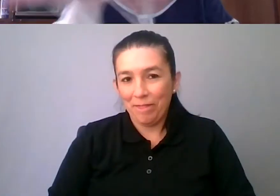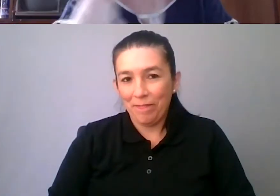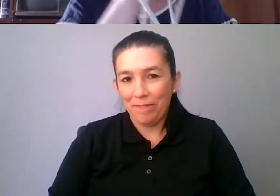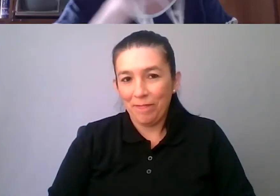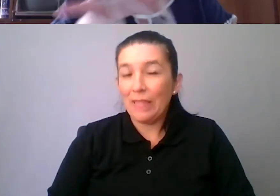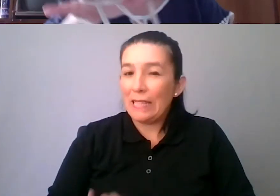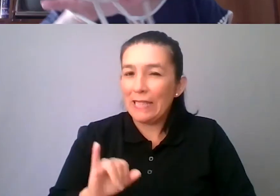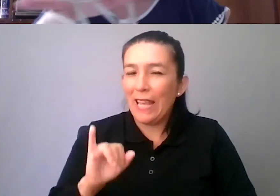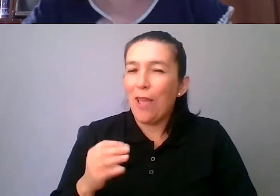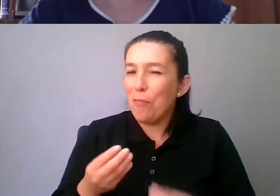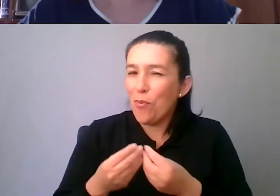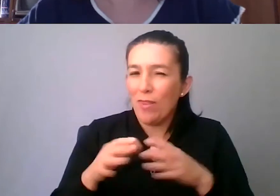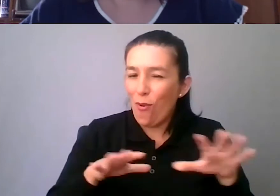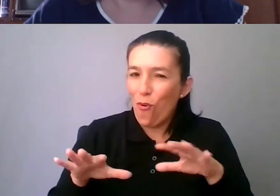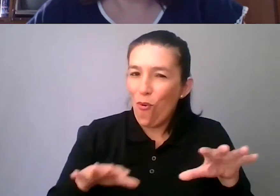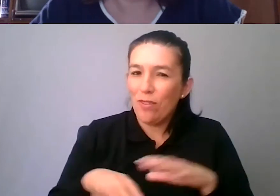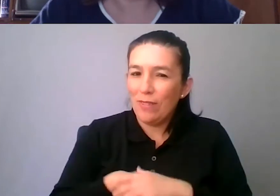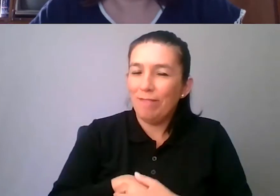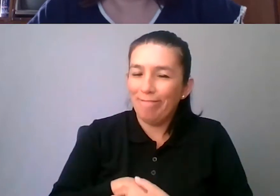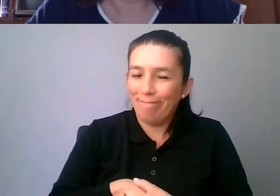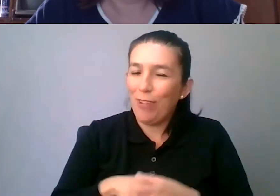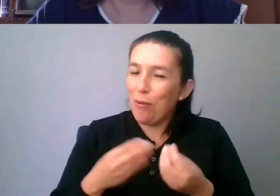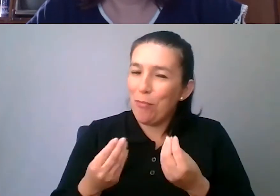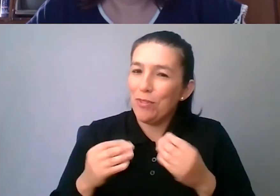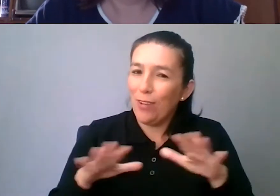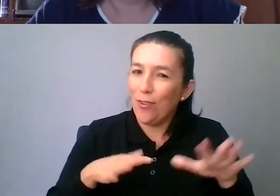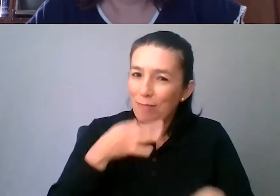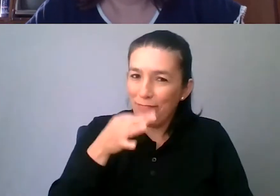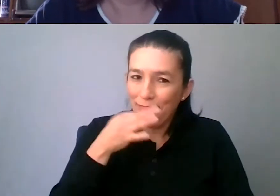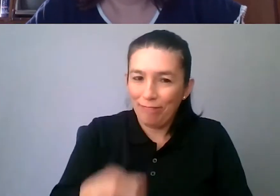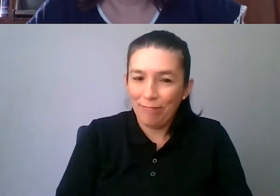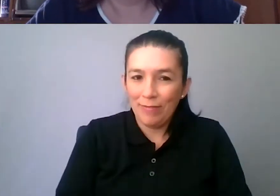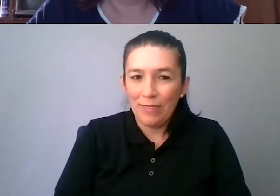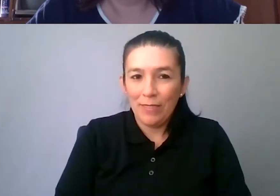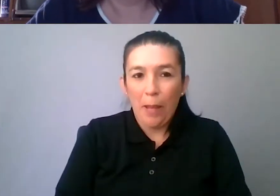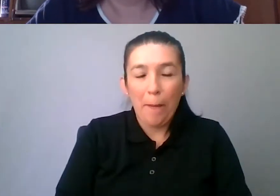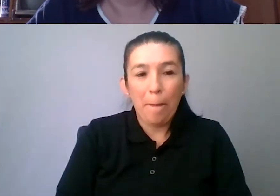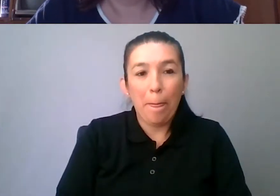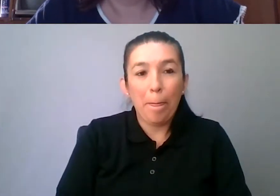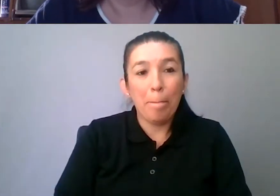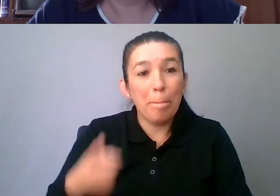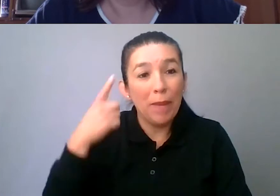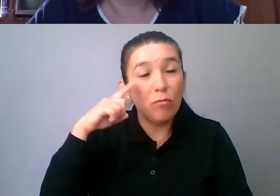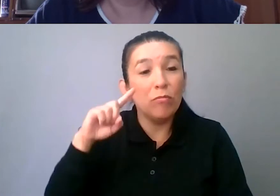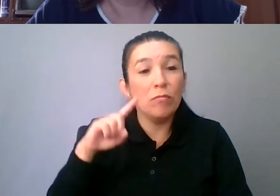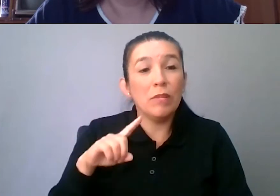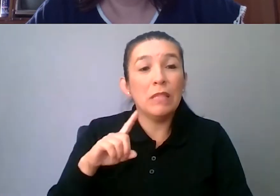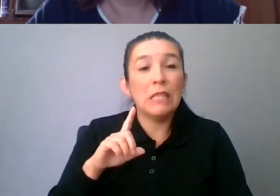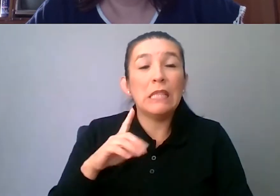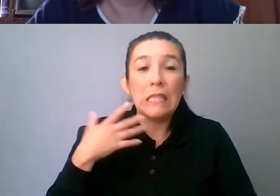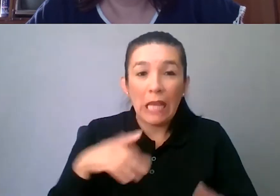Hay varias cosas ahí. Hay varias cosas que comentar. Pero ya tenemos una